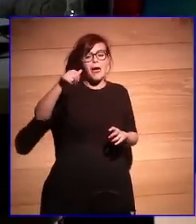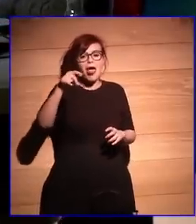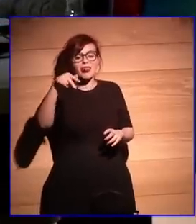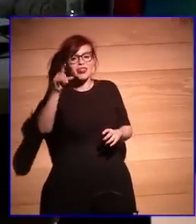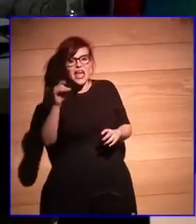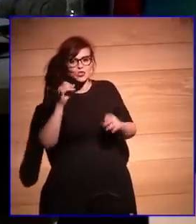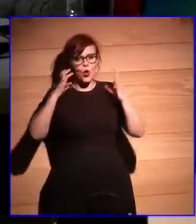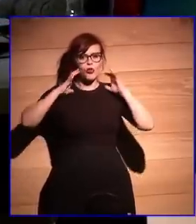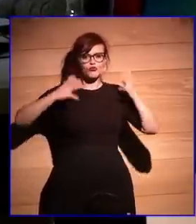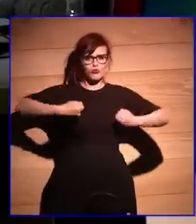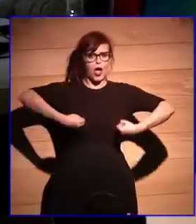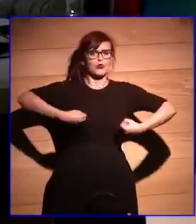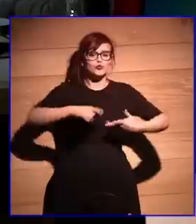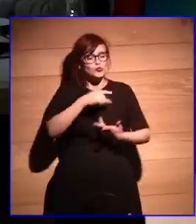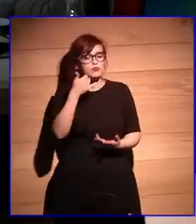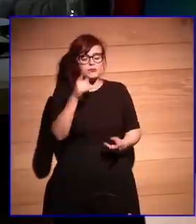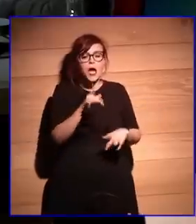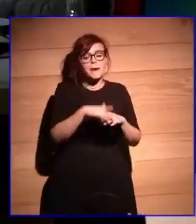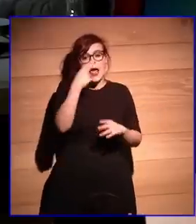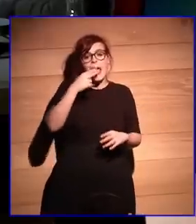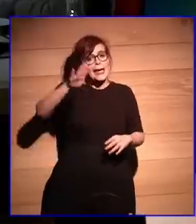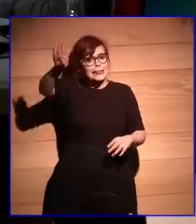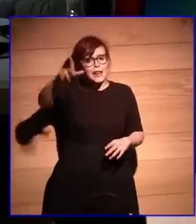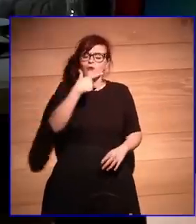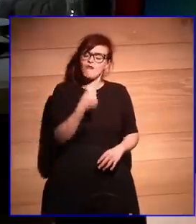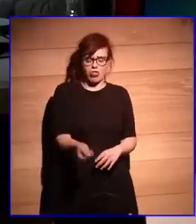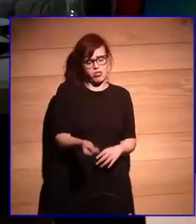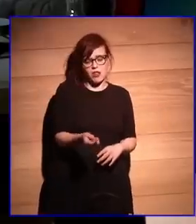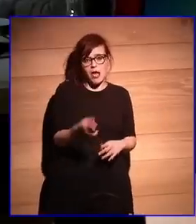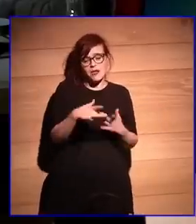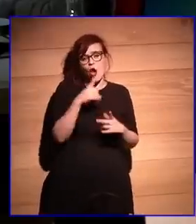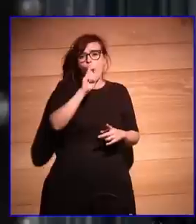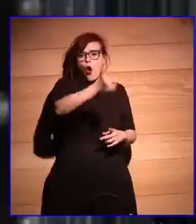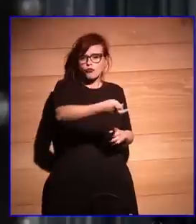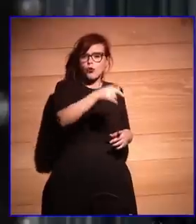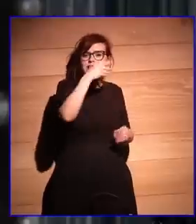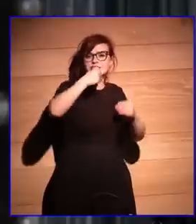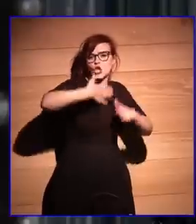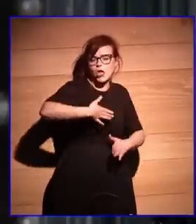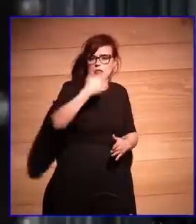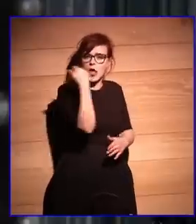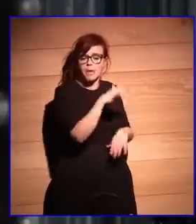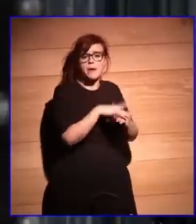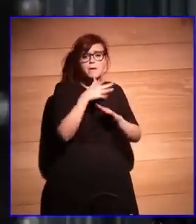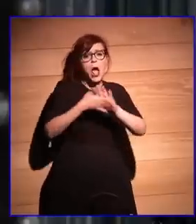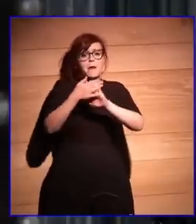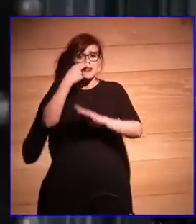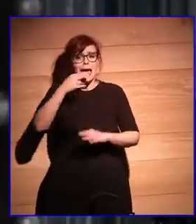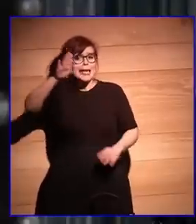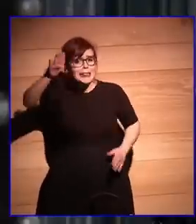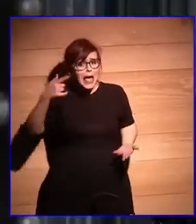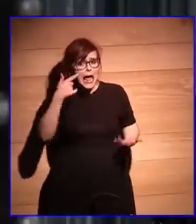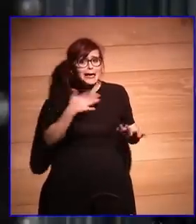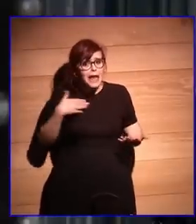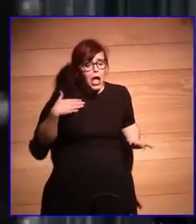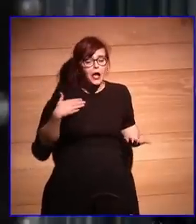es que Hitler es muy fácil. Permíteme que te hable de otro villano bastante más chungo de la historia de la humanidad. No vamos a hablar pero de Hitler. Espera, Juan, eso en el fondo es una